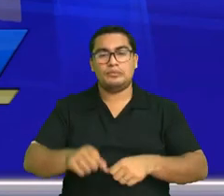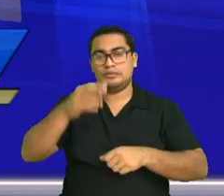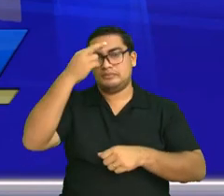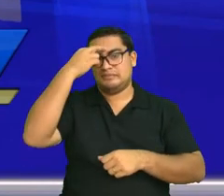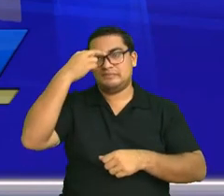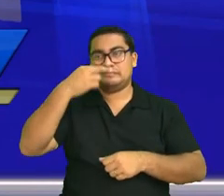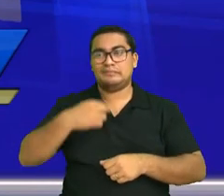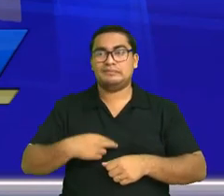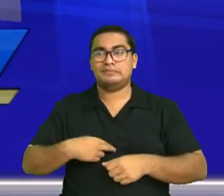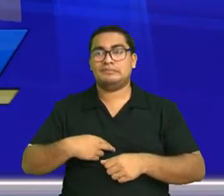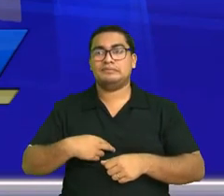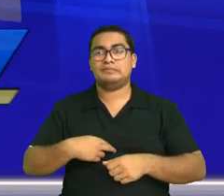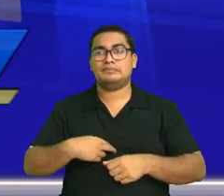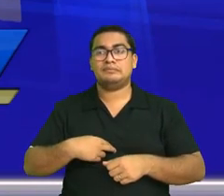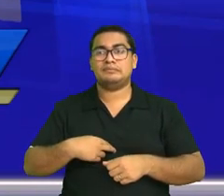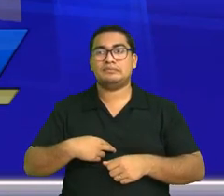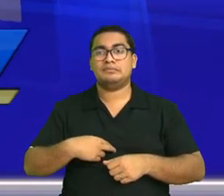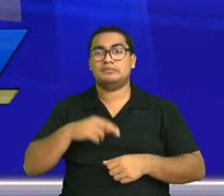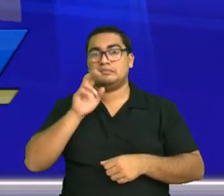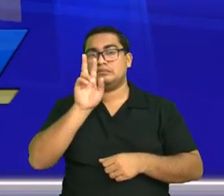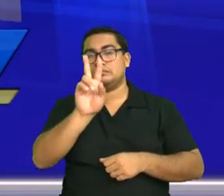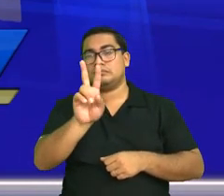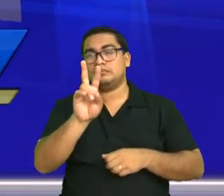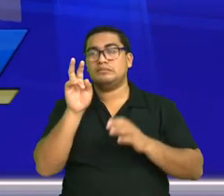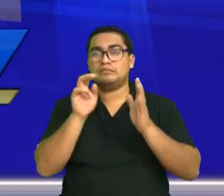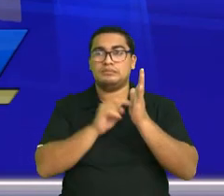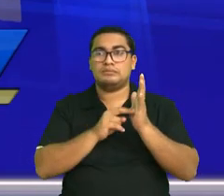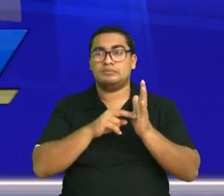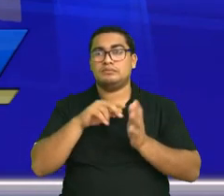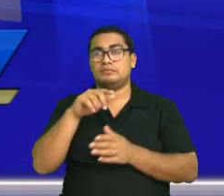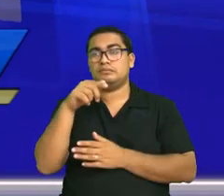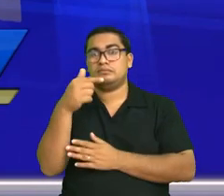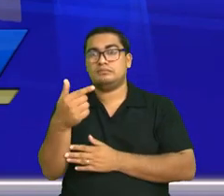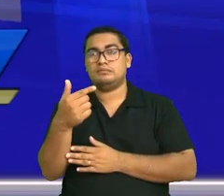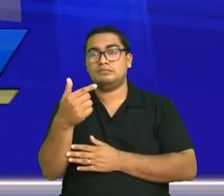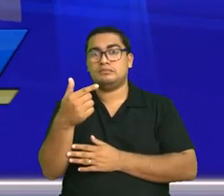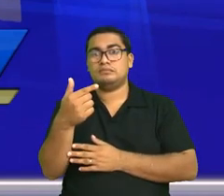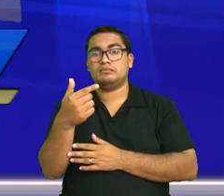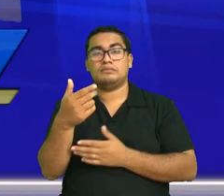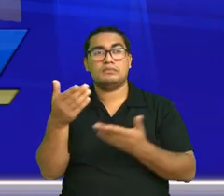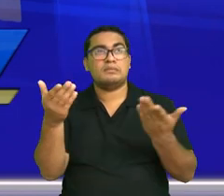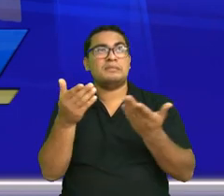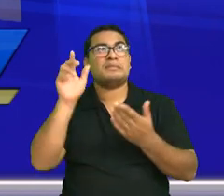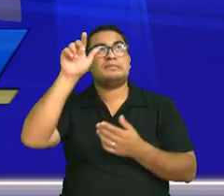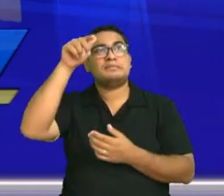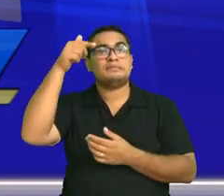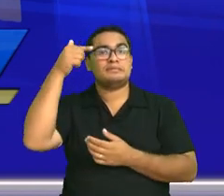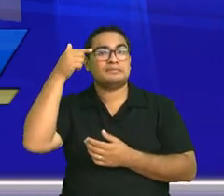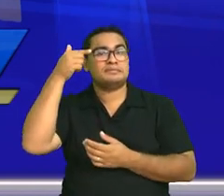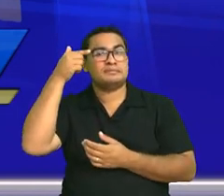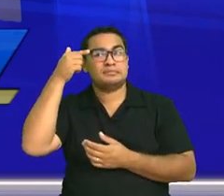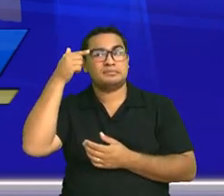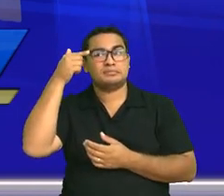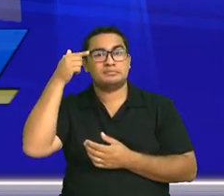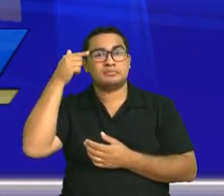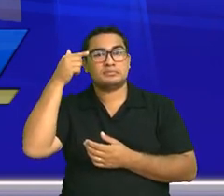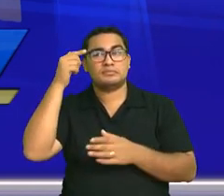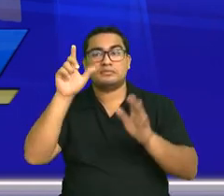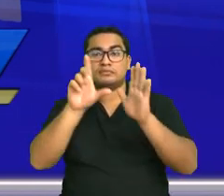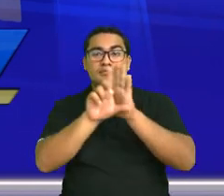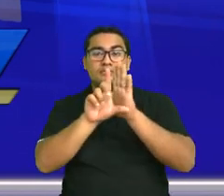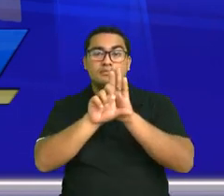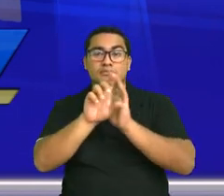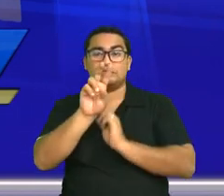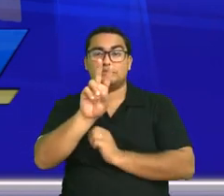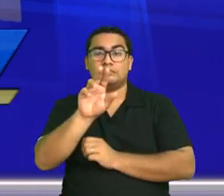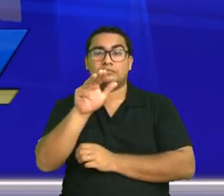como instituciones. Y es a partir del 2007 cuando nuestro gobierno, en base a la ley 290,